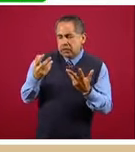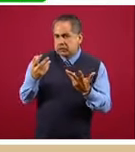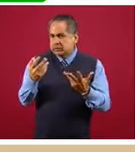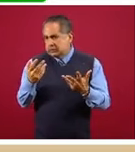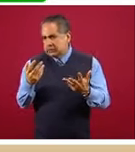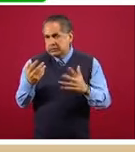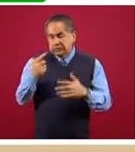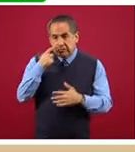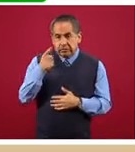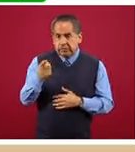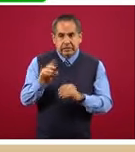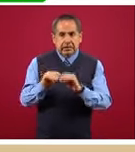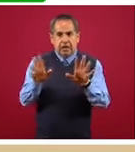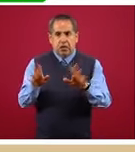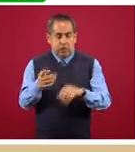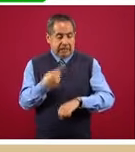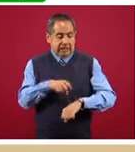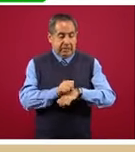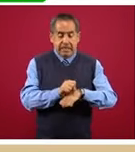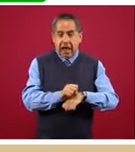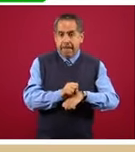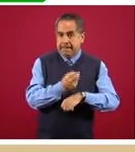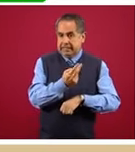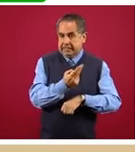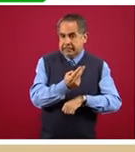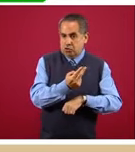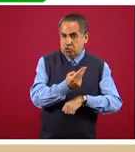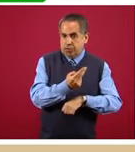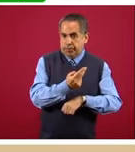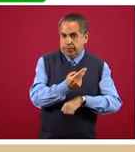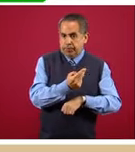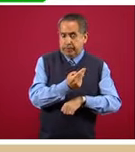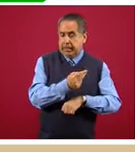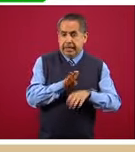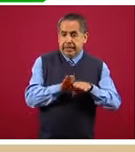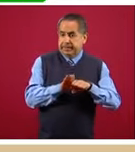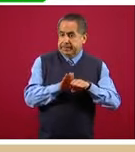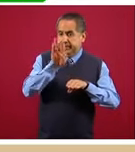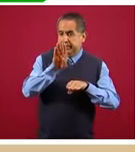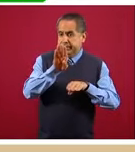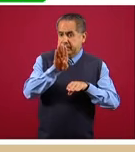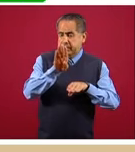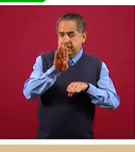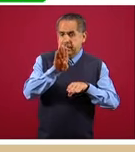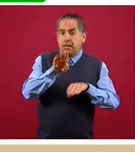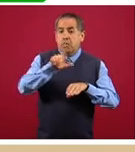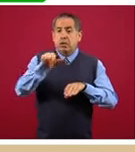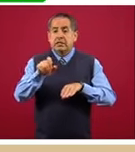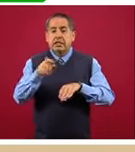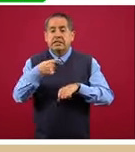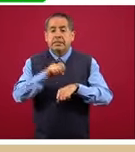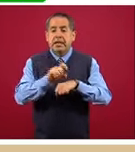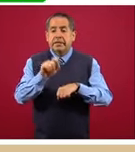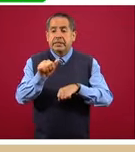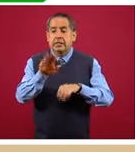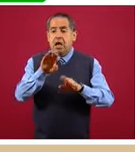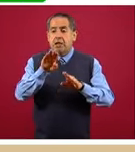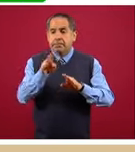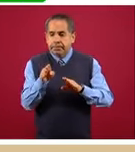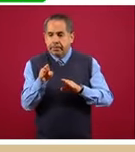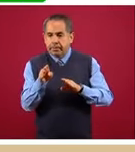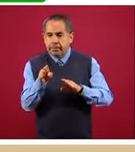efecto, bastante claro, hasta la semana 25, un ascendente claro, y ya para la semana 26 un